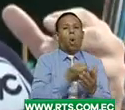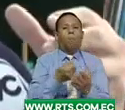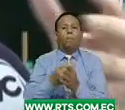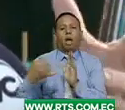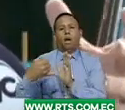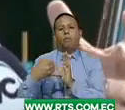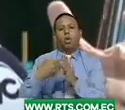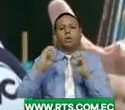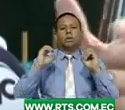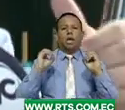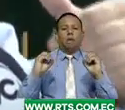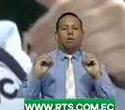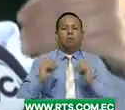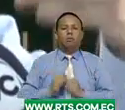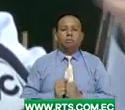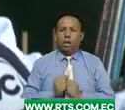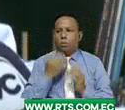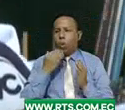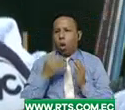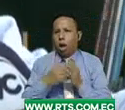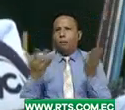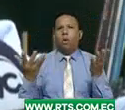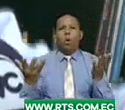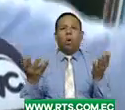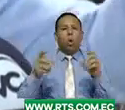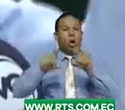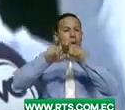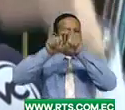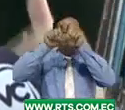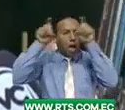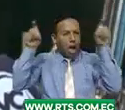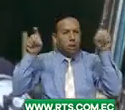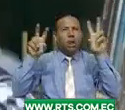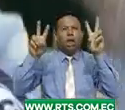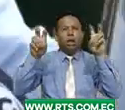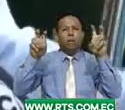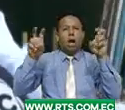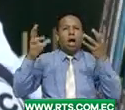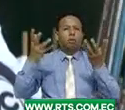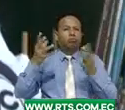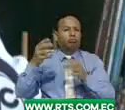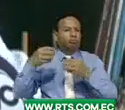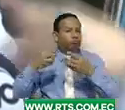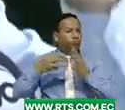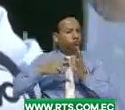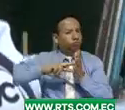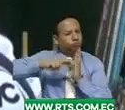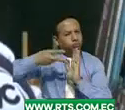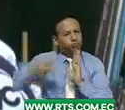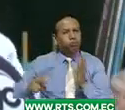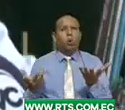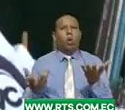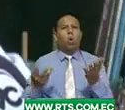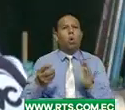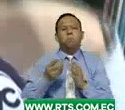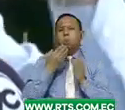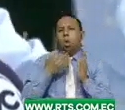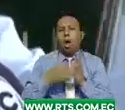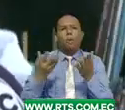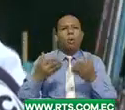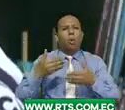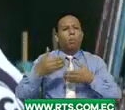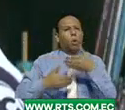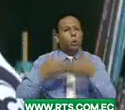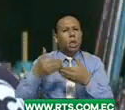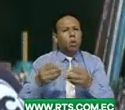para atraer, por ejemplo, compañías de inteligencia artificial, por ejemplo, de Big Data, de procesamiento masivo